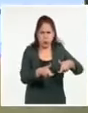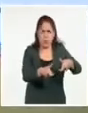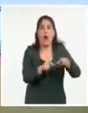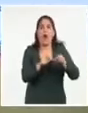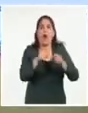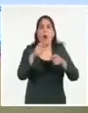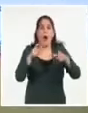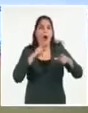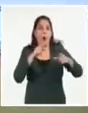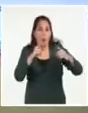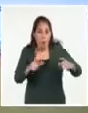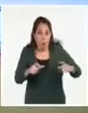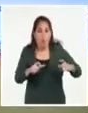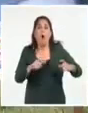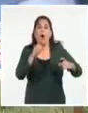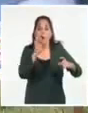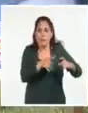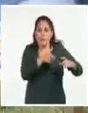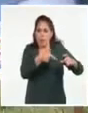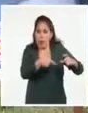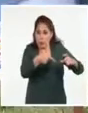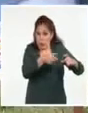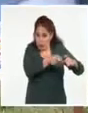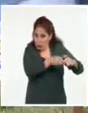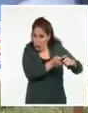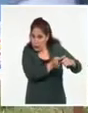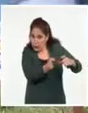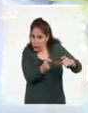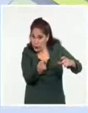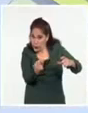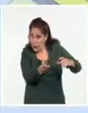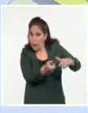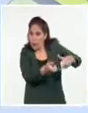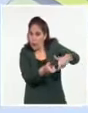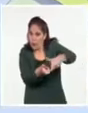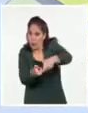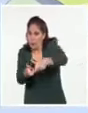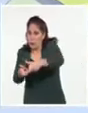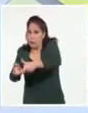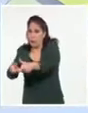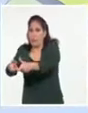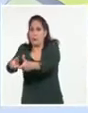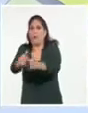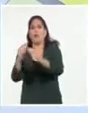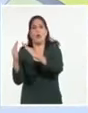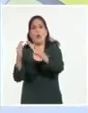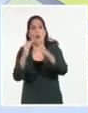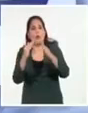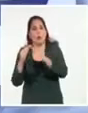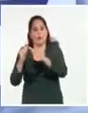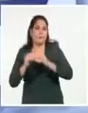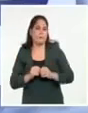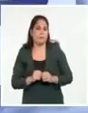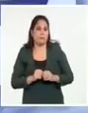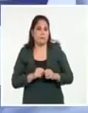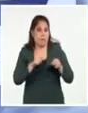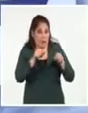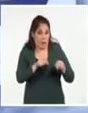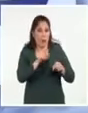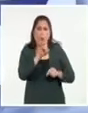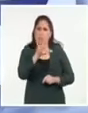planta potabilizadora de Jatibonico, en fase inversionista, hasta la comunidad. La planta en estos momentos